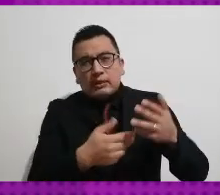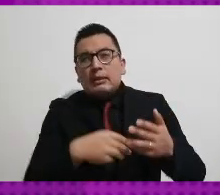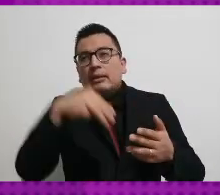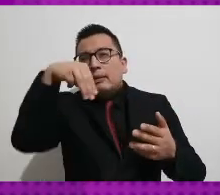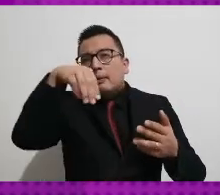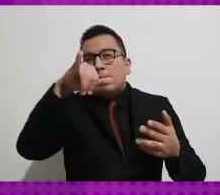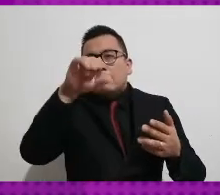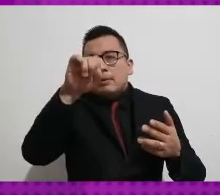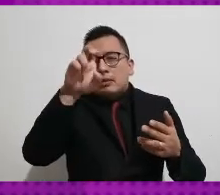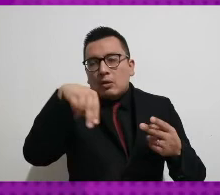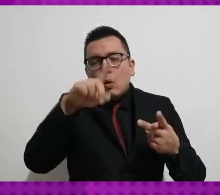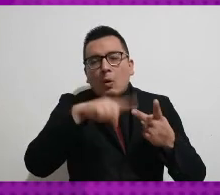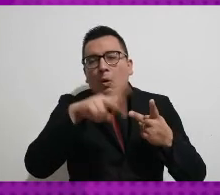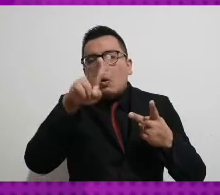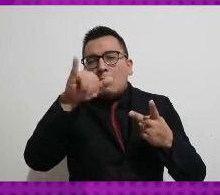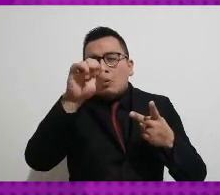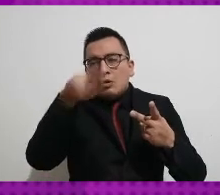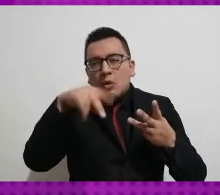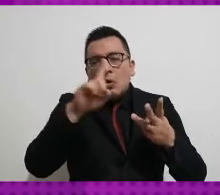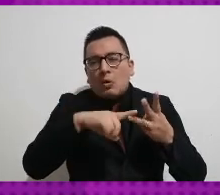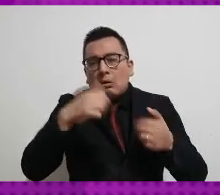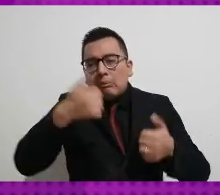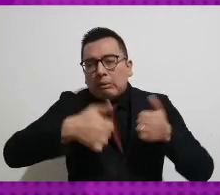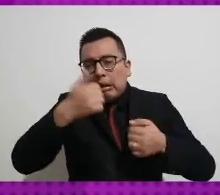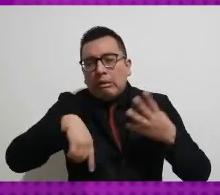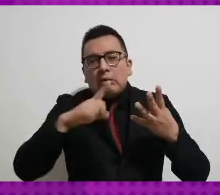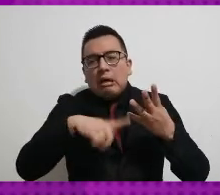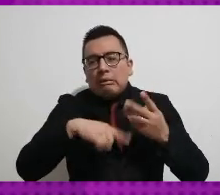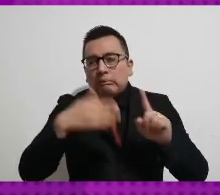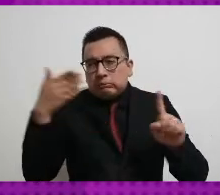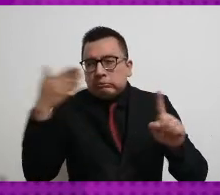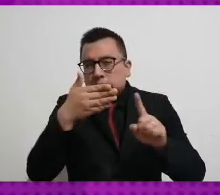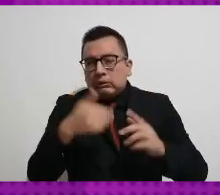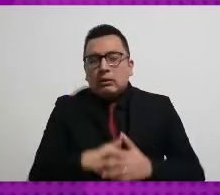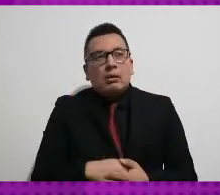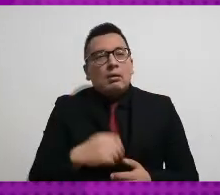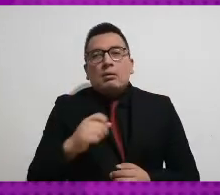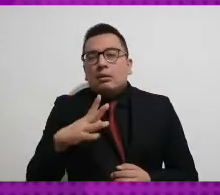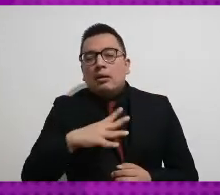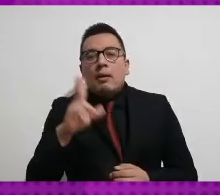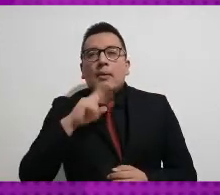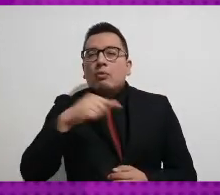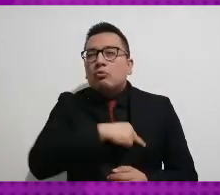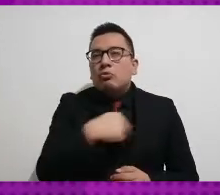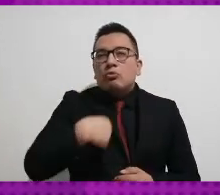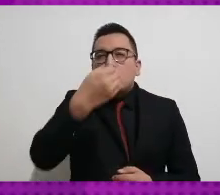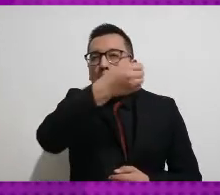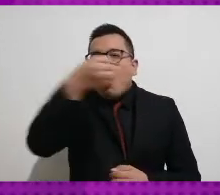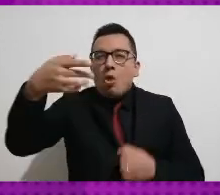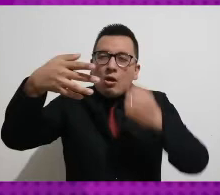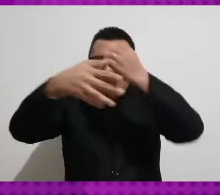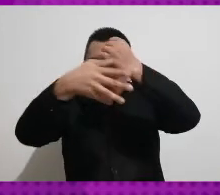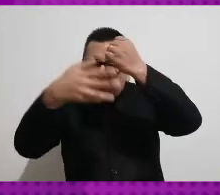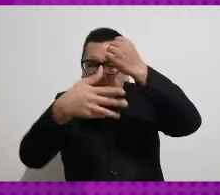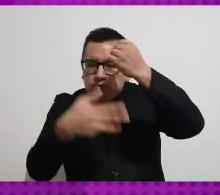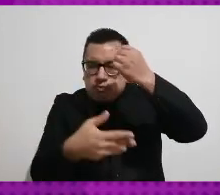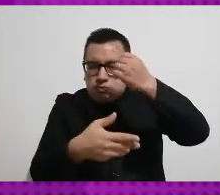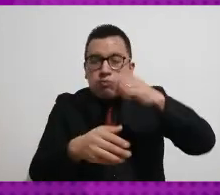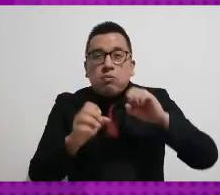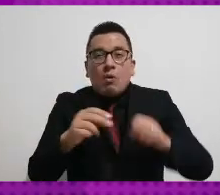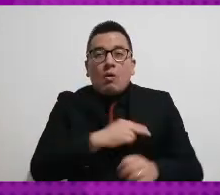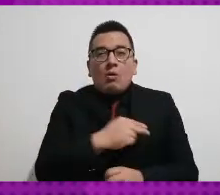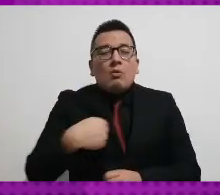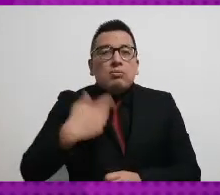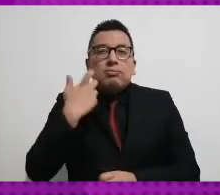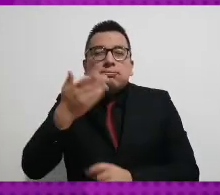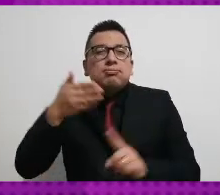como es la misión, la visión, la competencia, objetivos, nuestro organigrama y los proyectos que tiene planeados